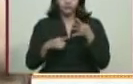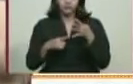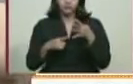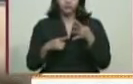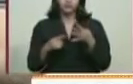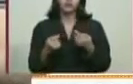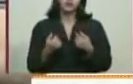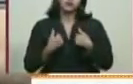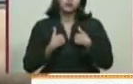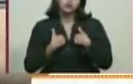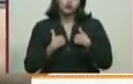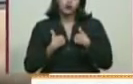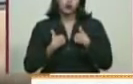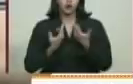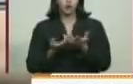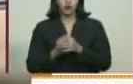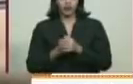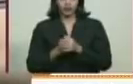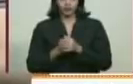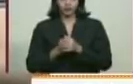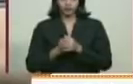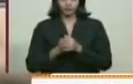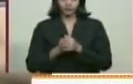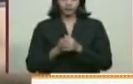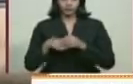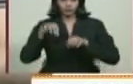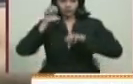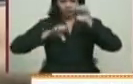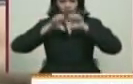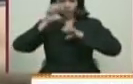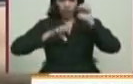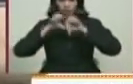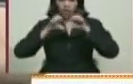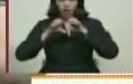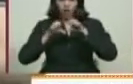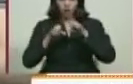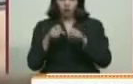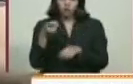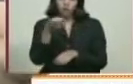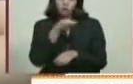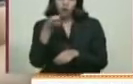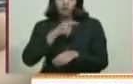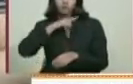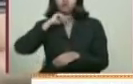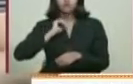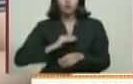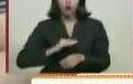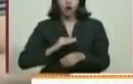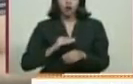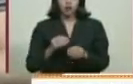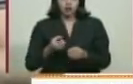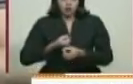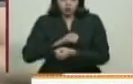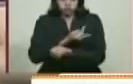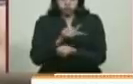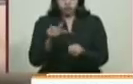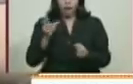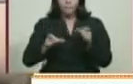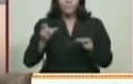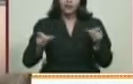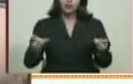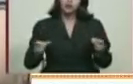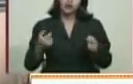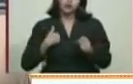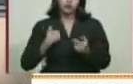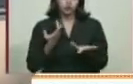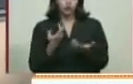yo lo he calificado obviamente de un intento de magnicidio, pero a la vez de manera colateral en una masacre, porque yo calculo que en